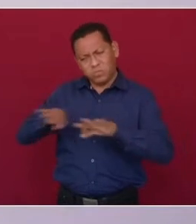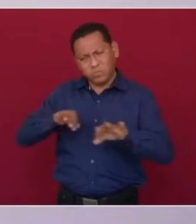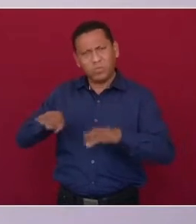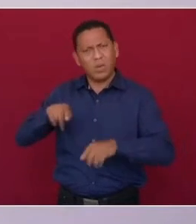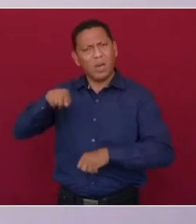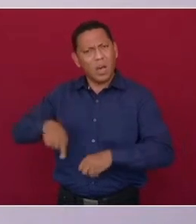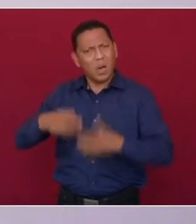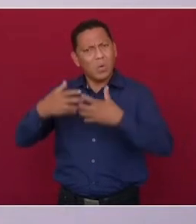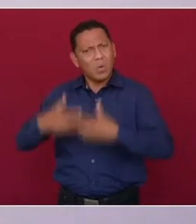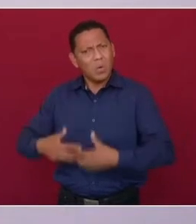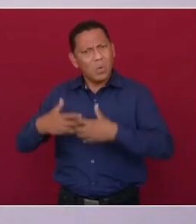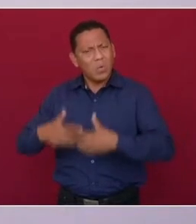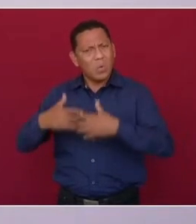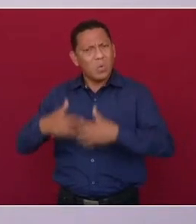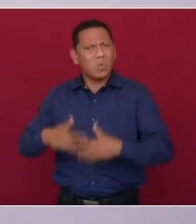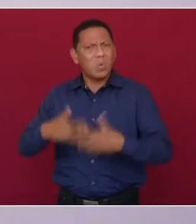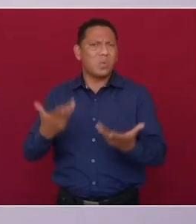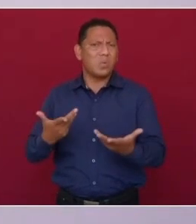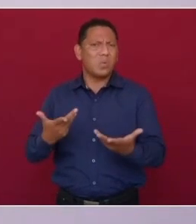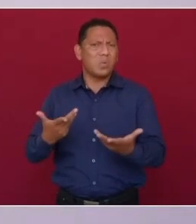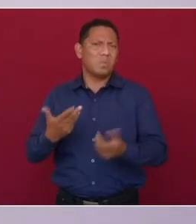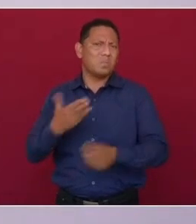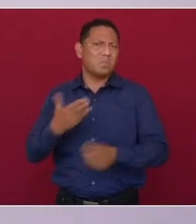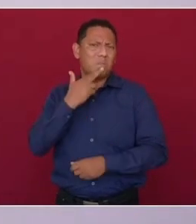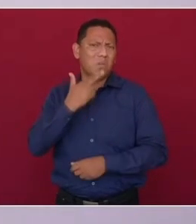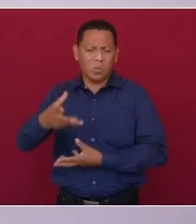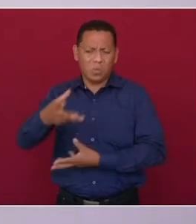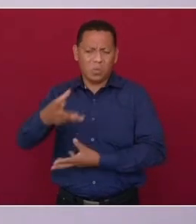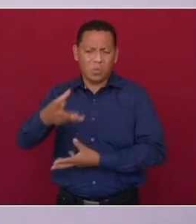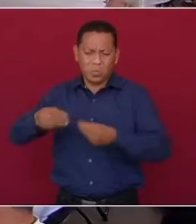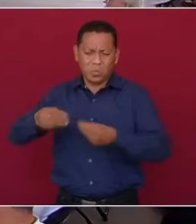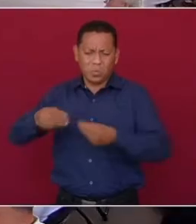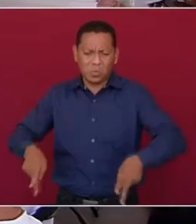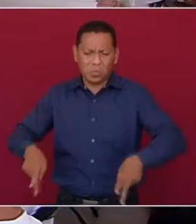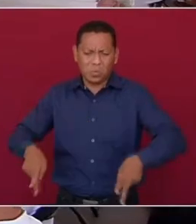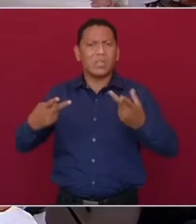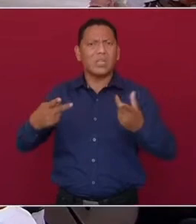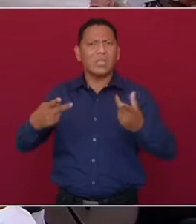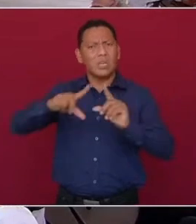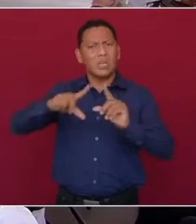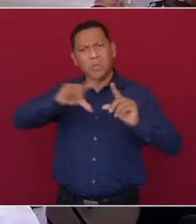interno y al desarrollo nacional. Es un